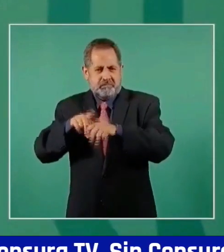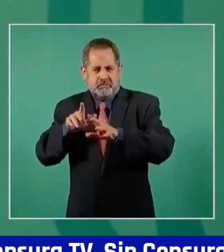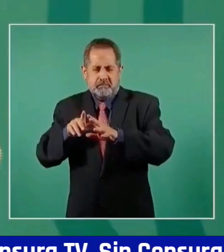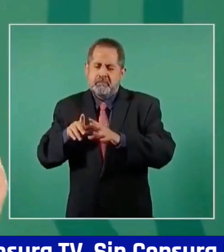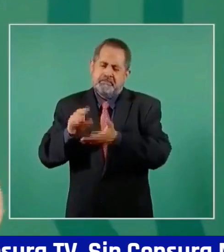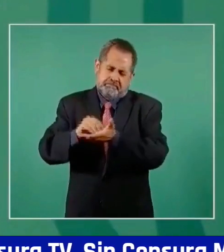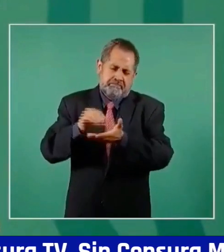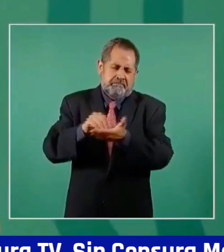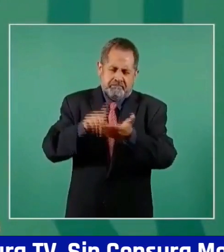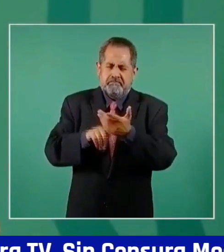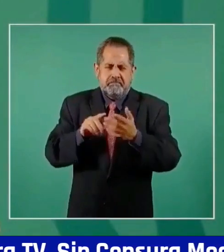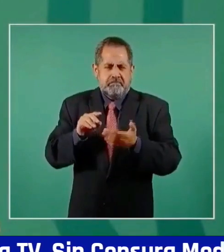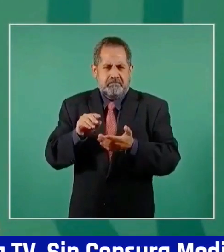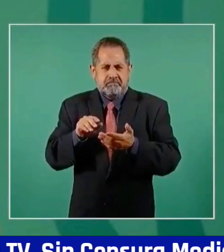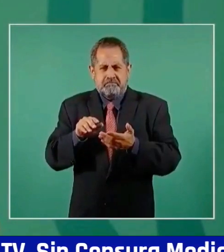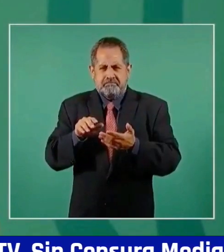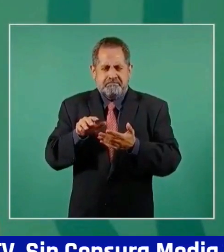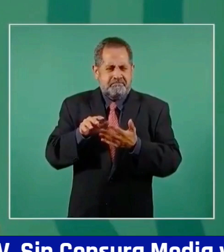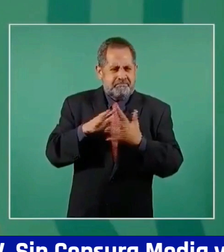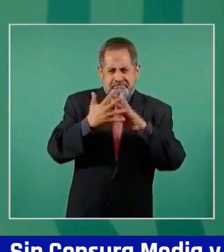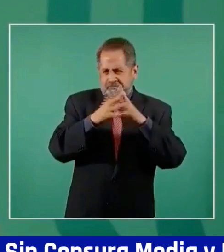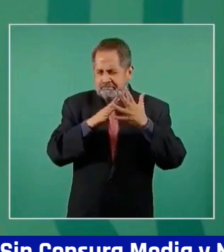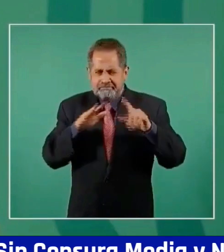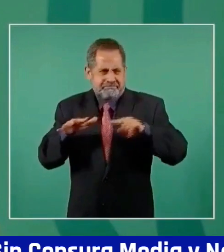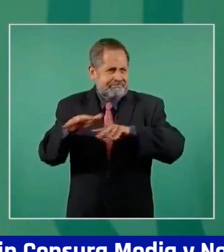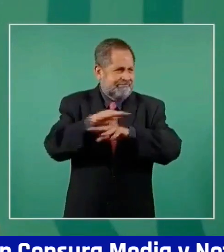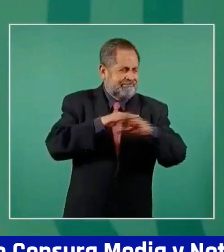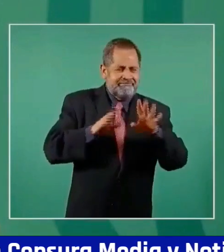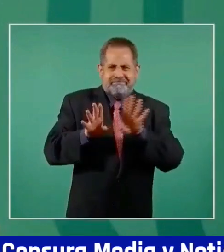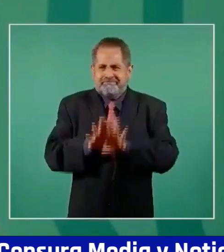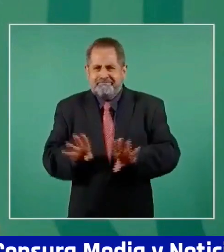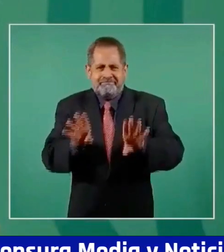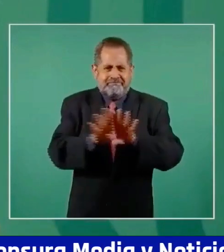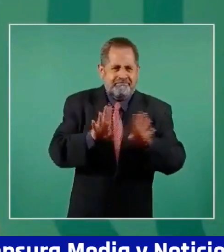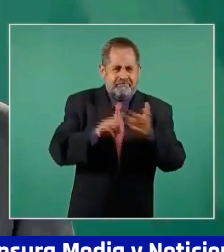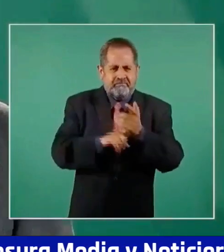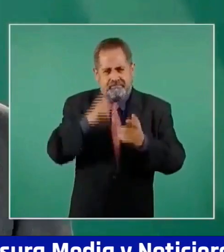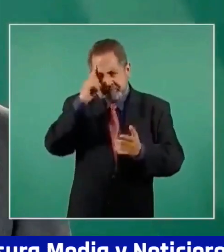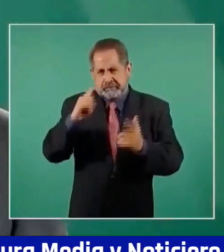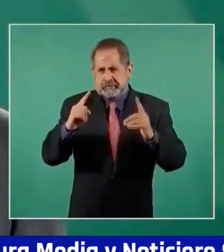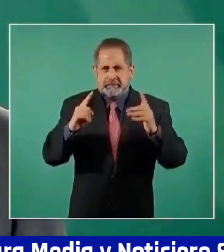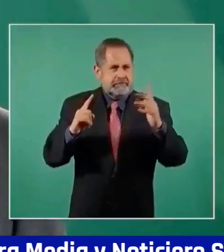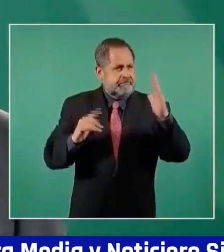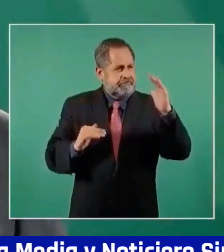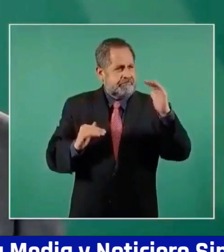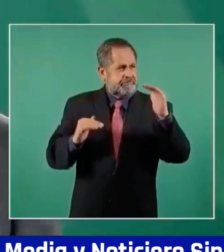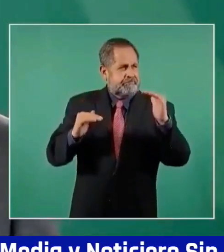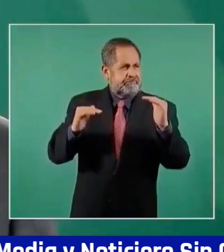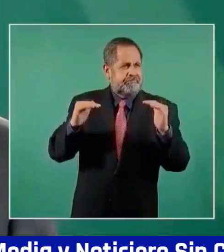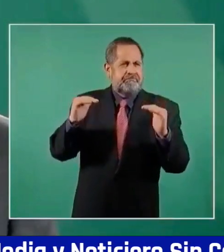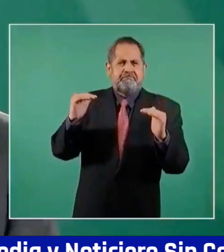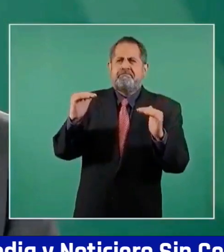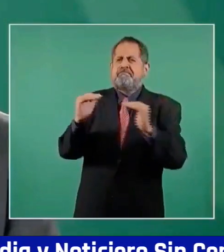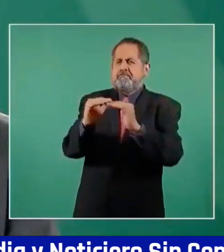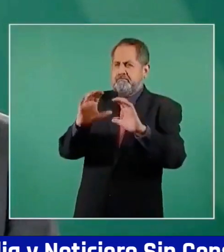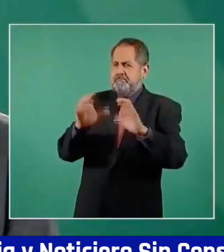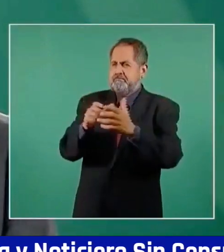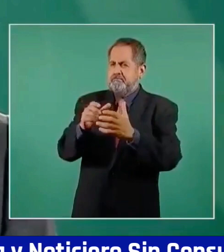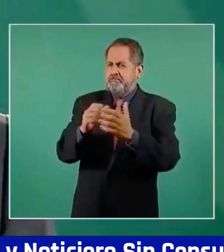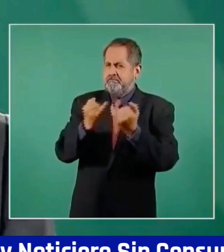sí existe, ¿no? Y estamos buscando que cada vez sea